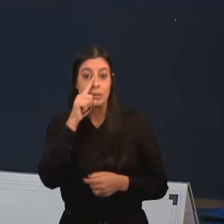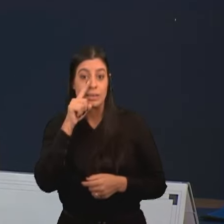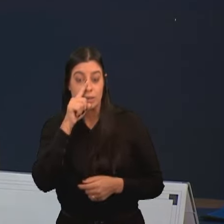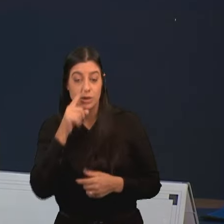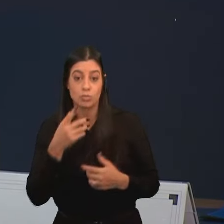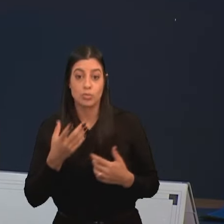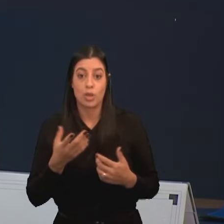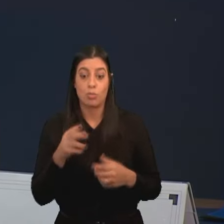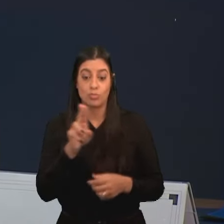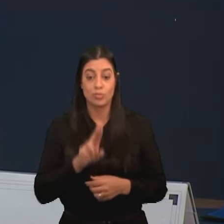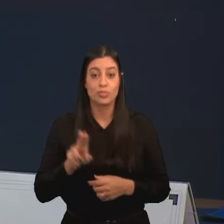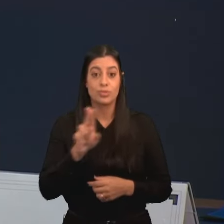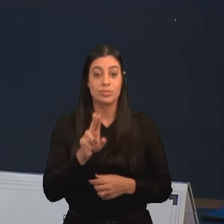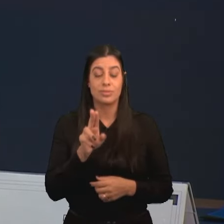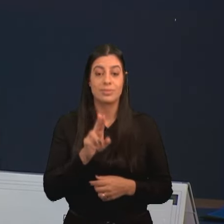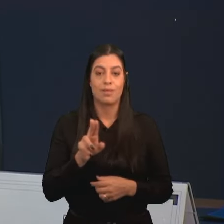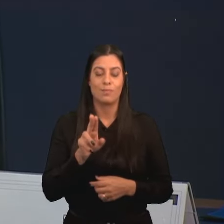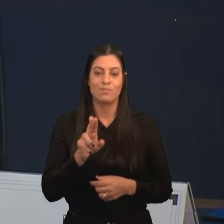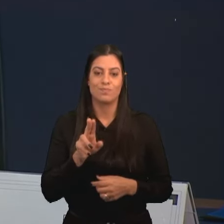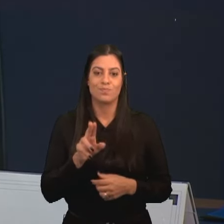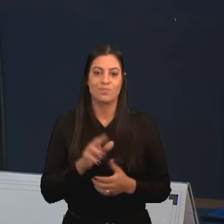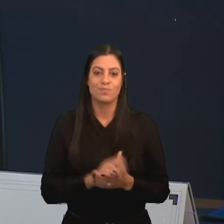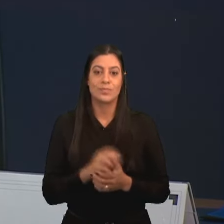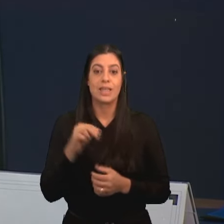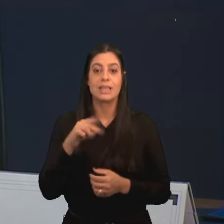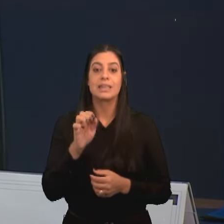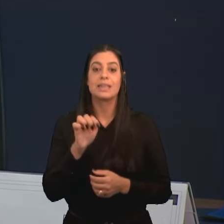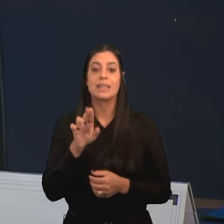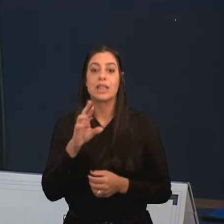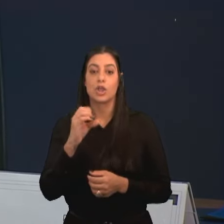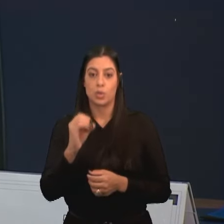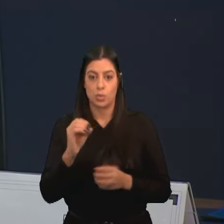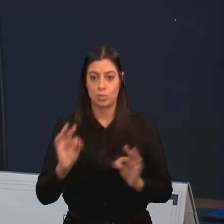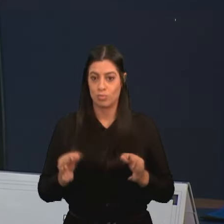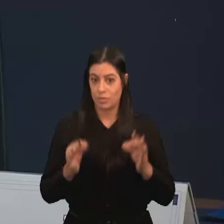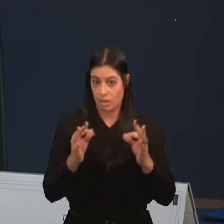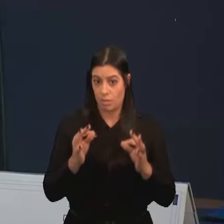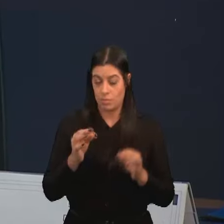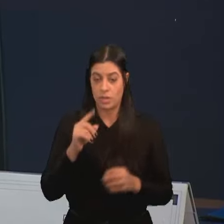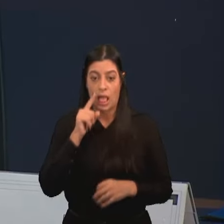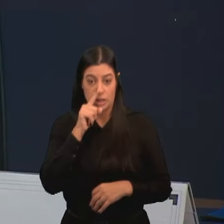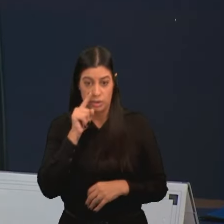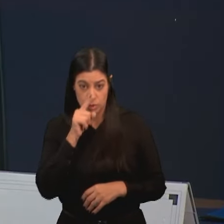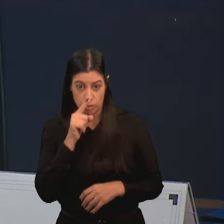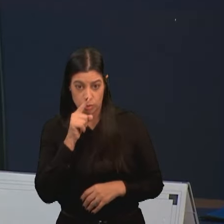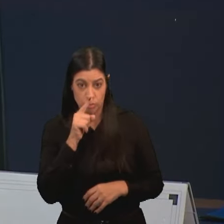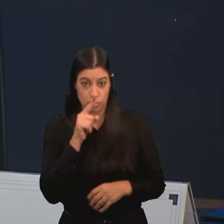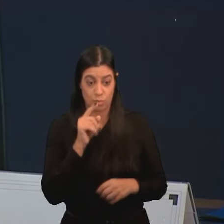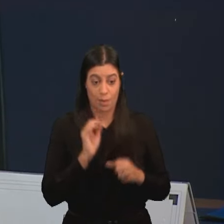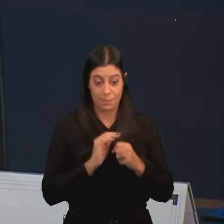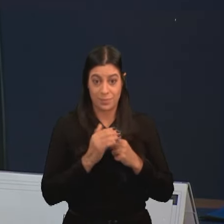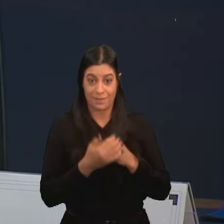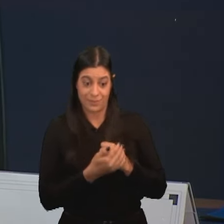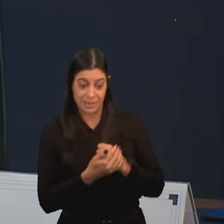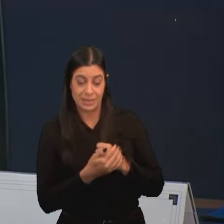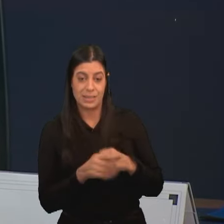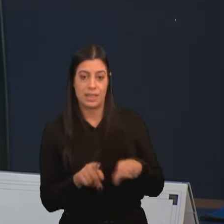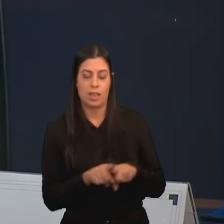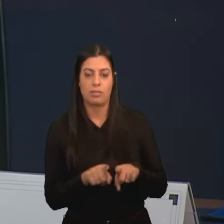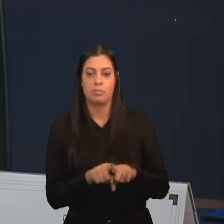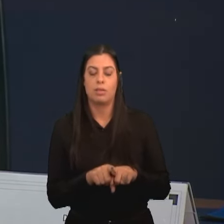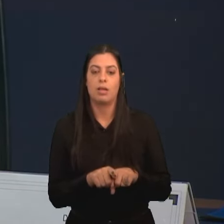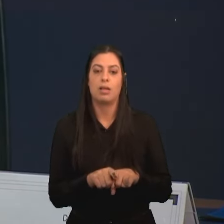riesgos del uso de estas herramientas de neurotecnología? Los riesgos son